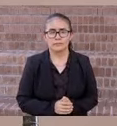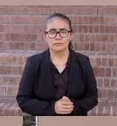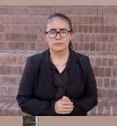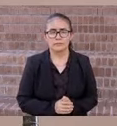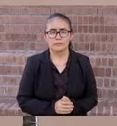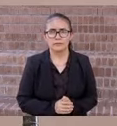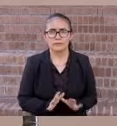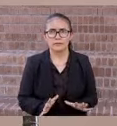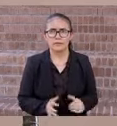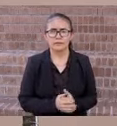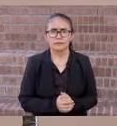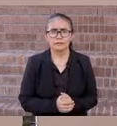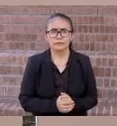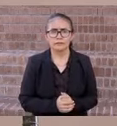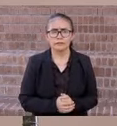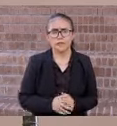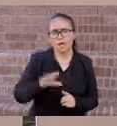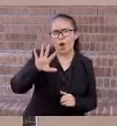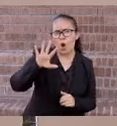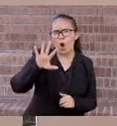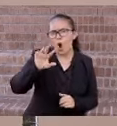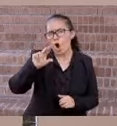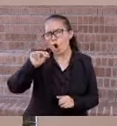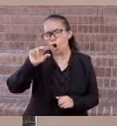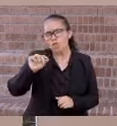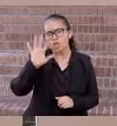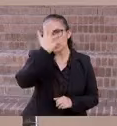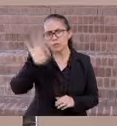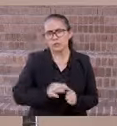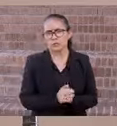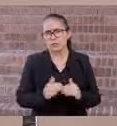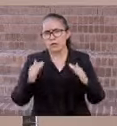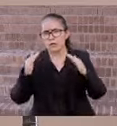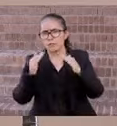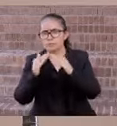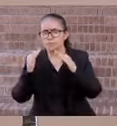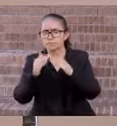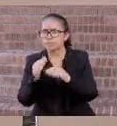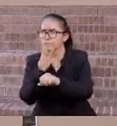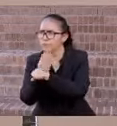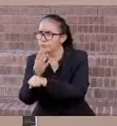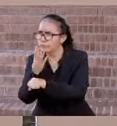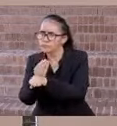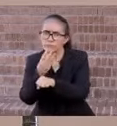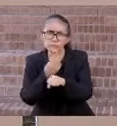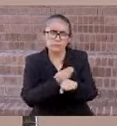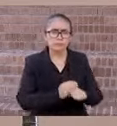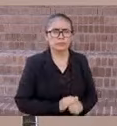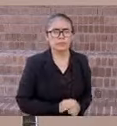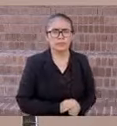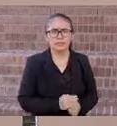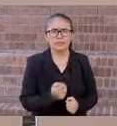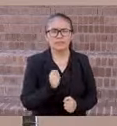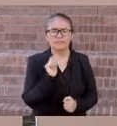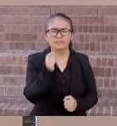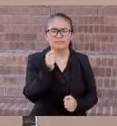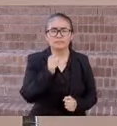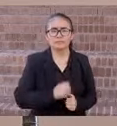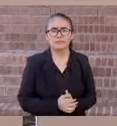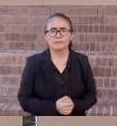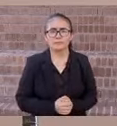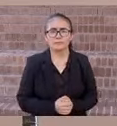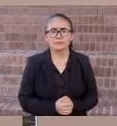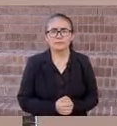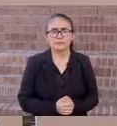hemos pasado del 80% de las viviendas atendidas es decir